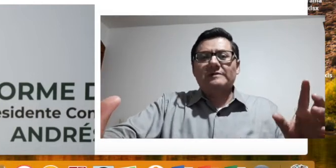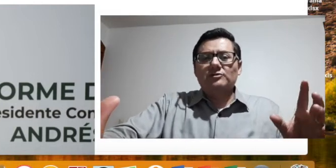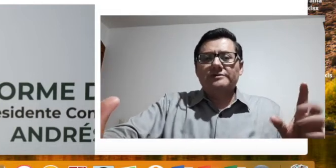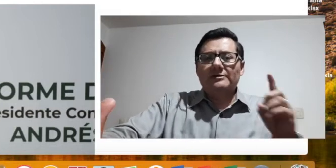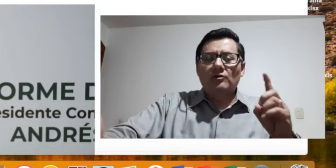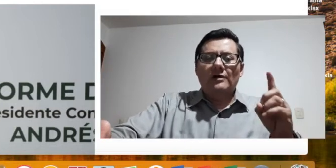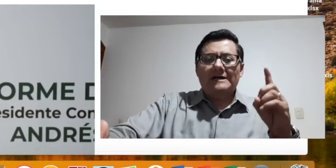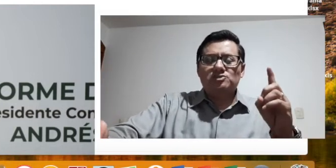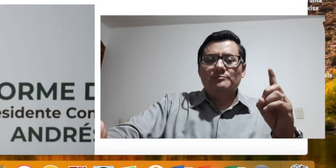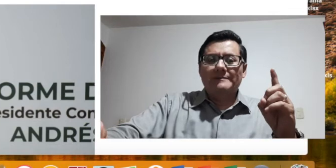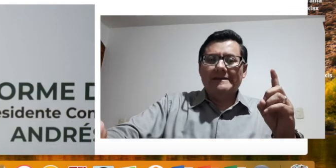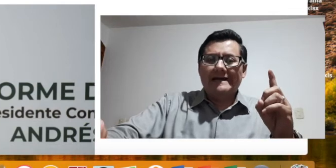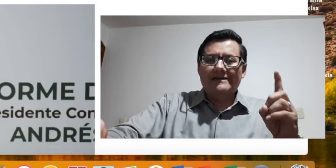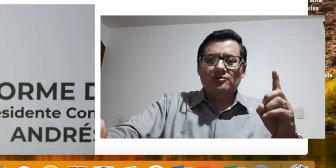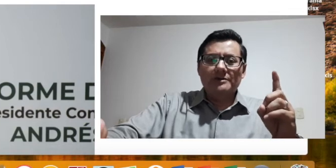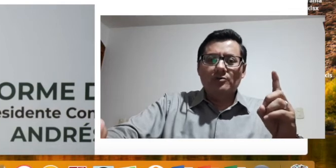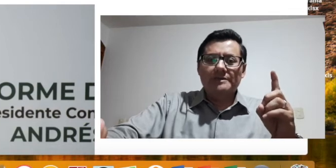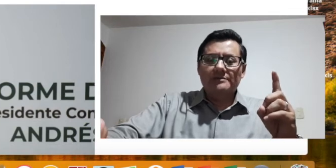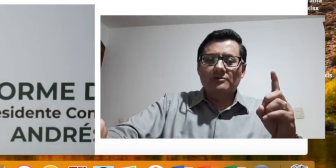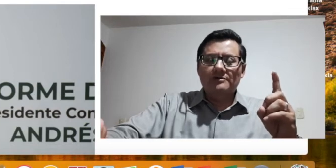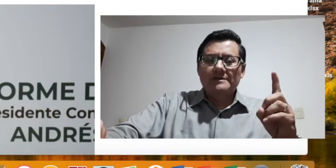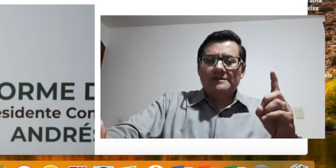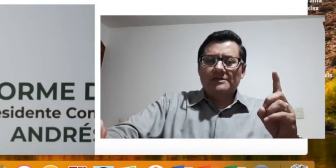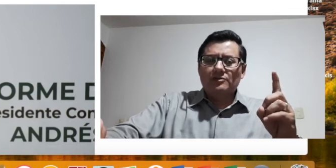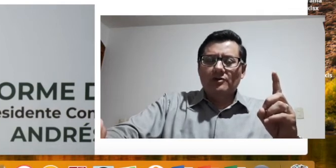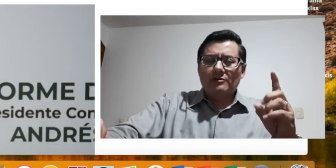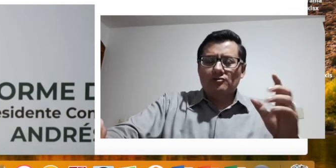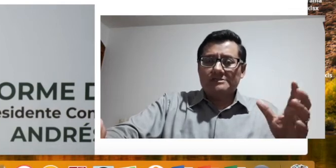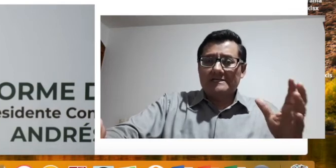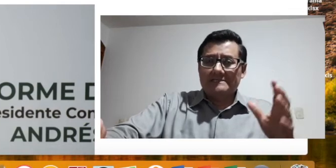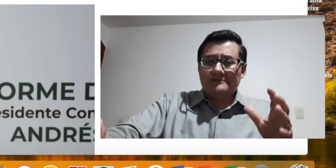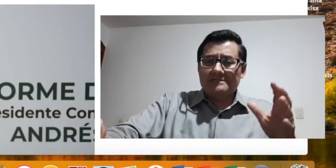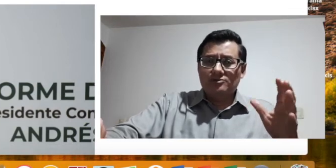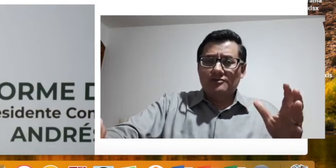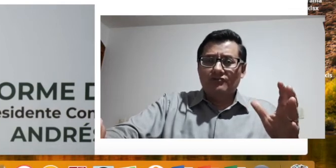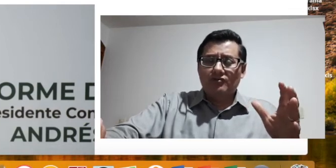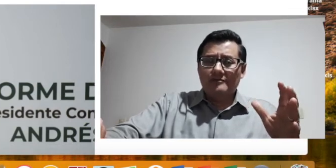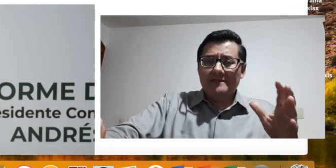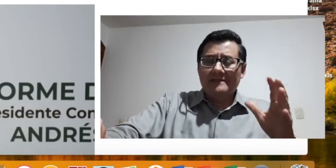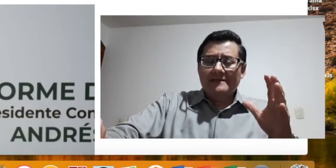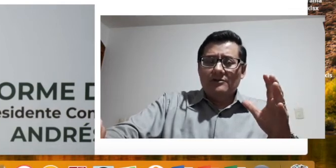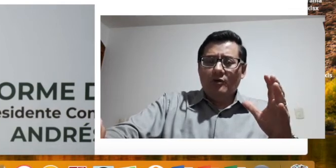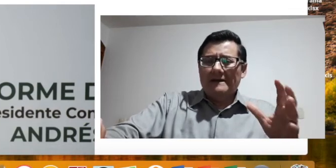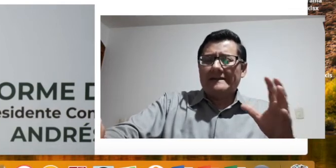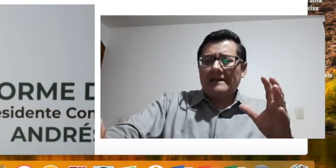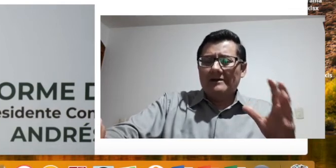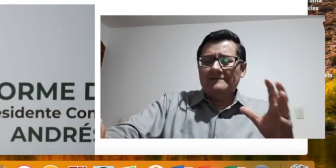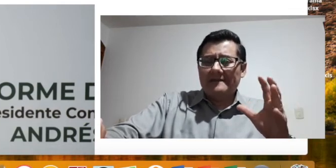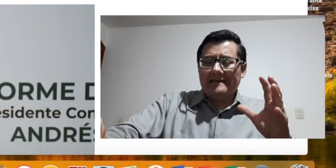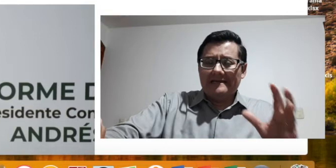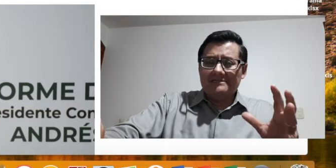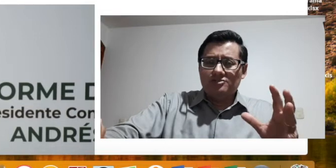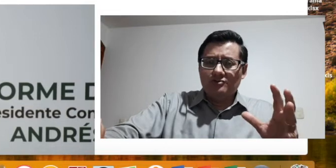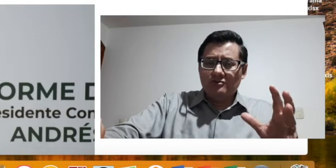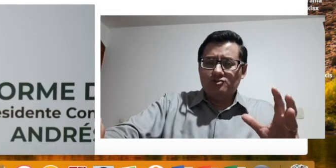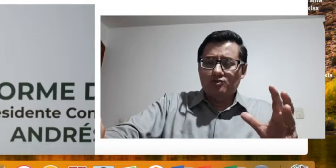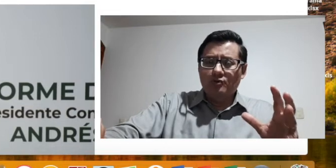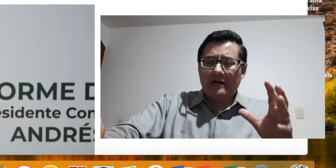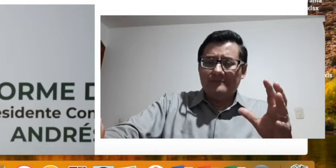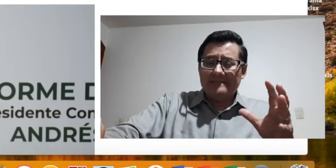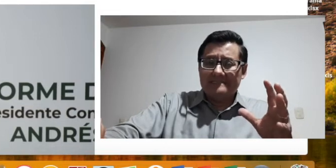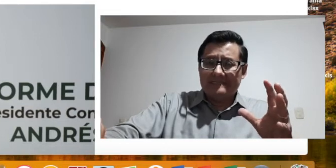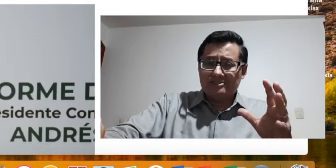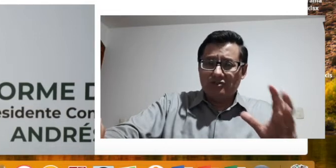López Obrador llegó a su primer año de gobierno y dio a conocer a través de un informe lo más relevante que ha hecho